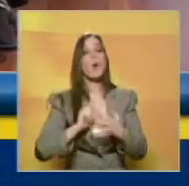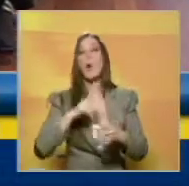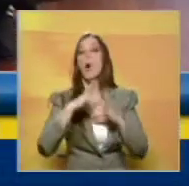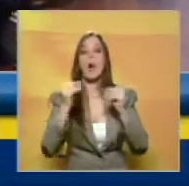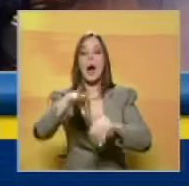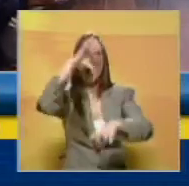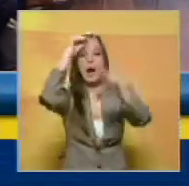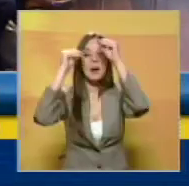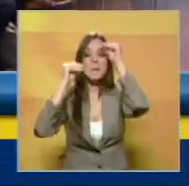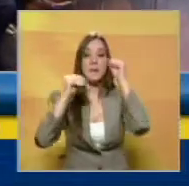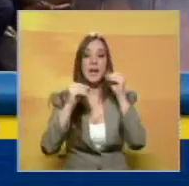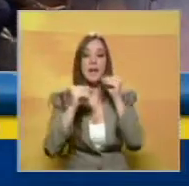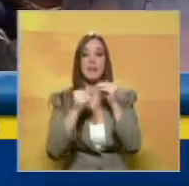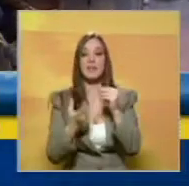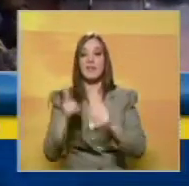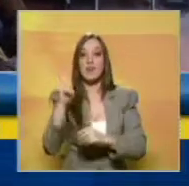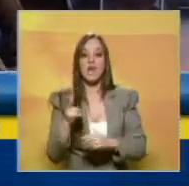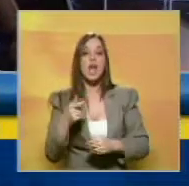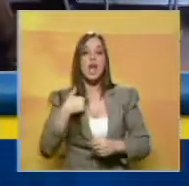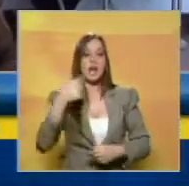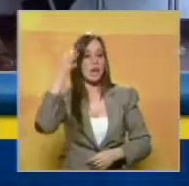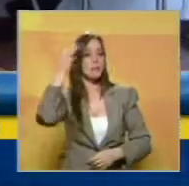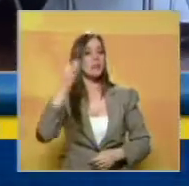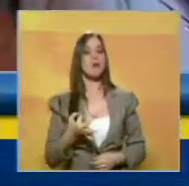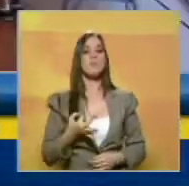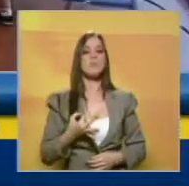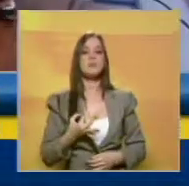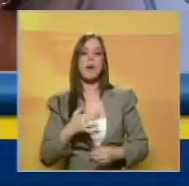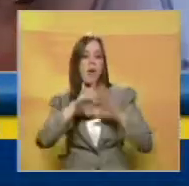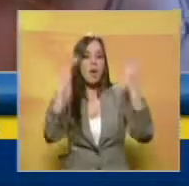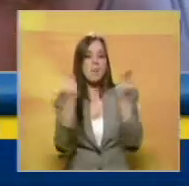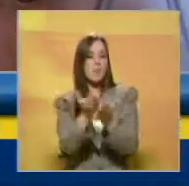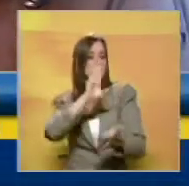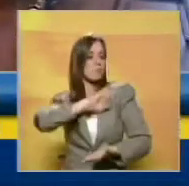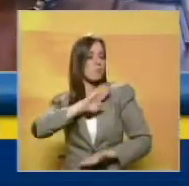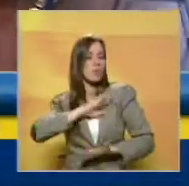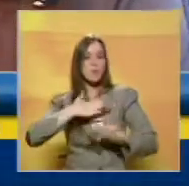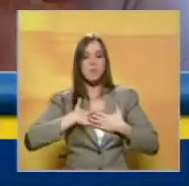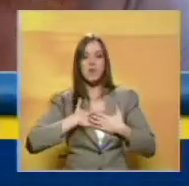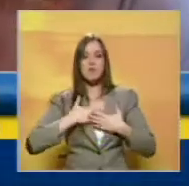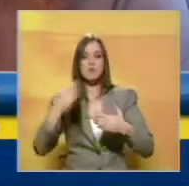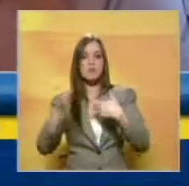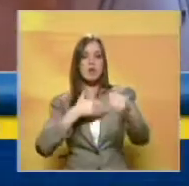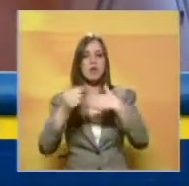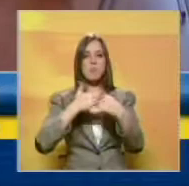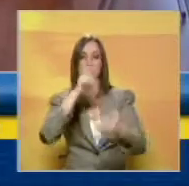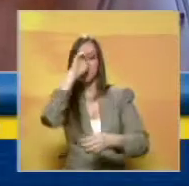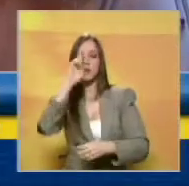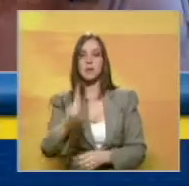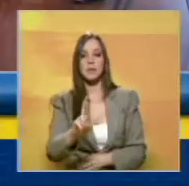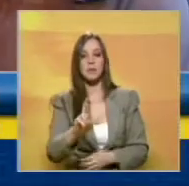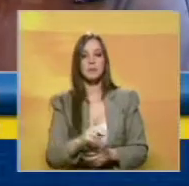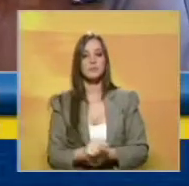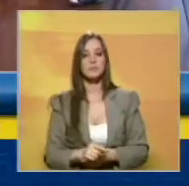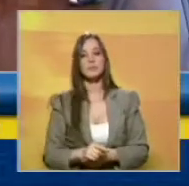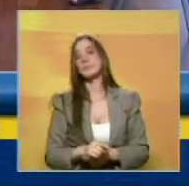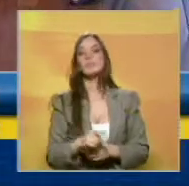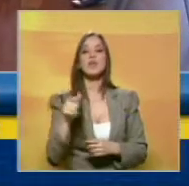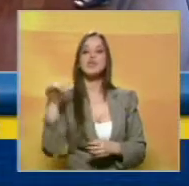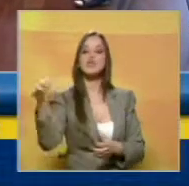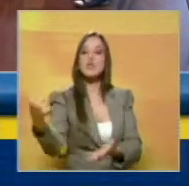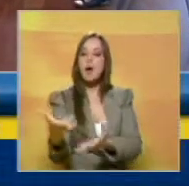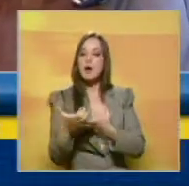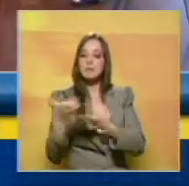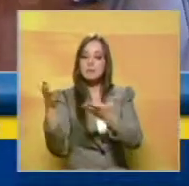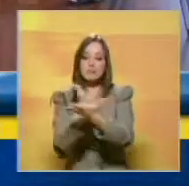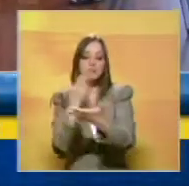y convencida que el mundo es de ella, sea como sea, sin límites, sin respeto. Mira, yo le agarro los